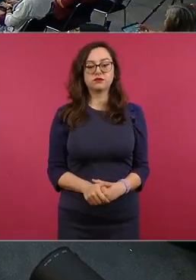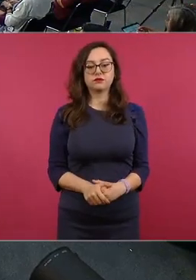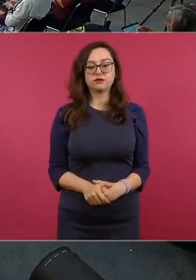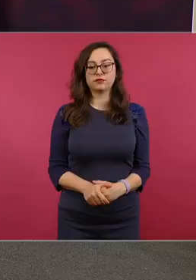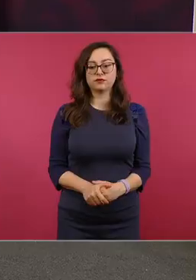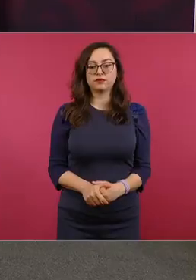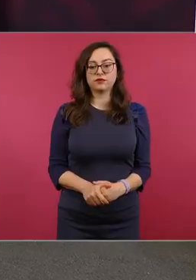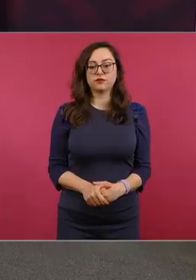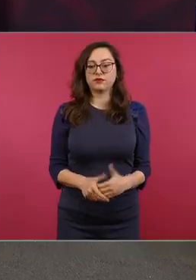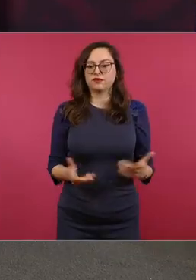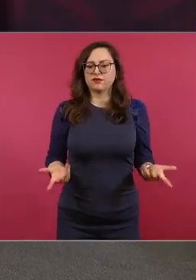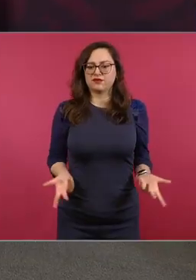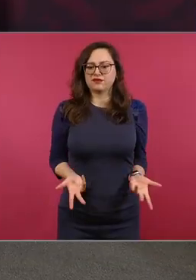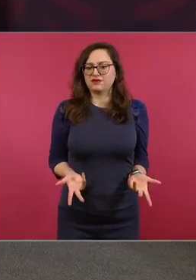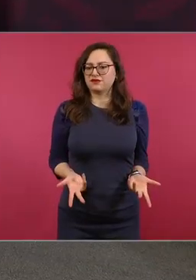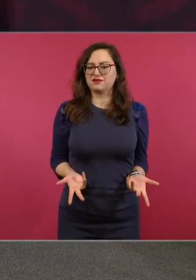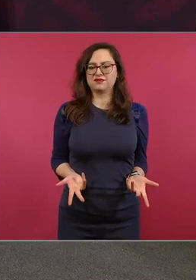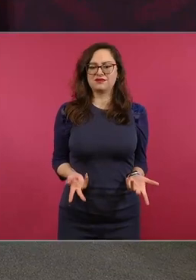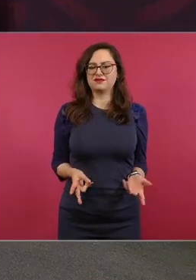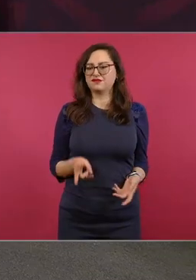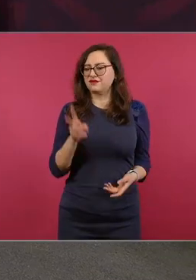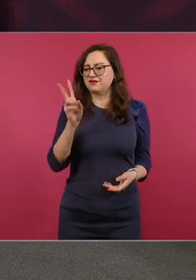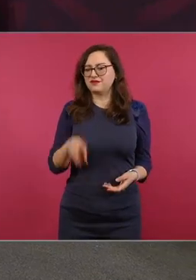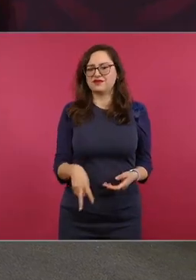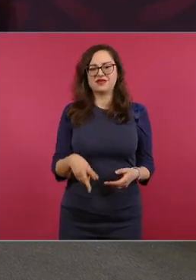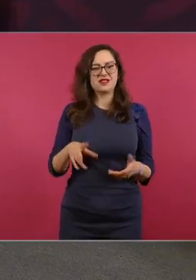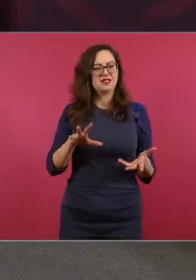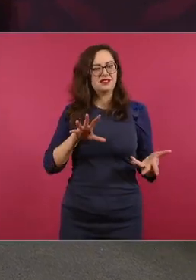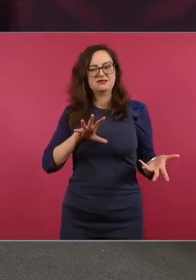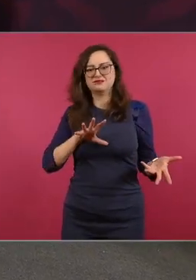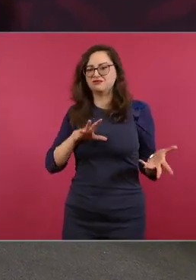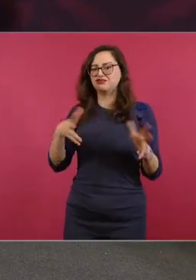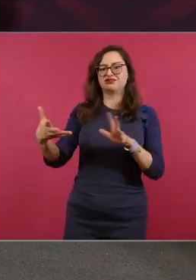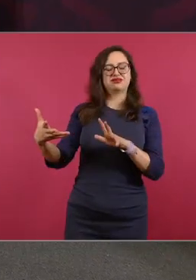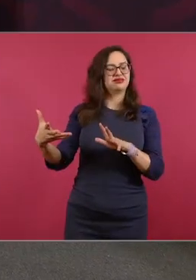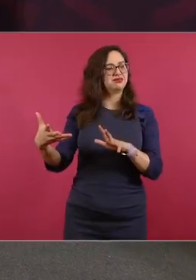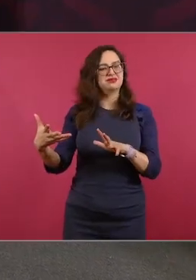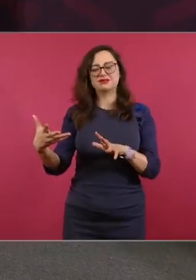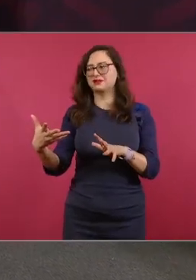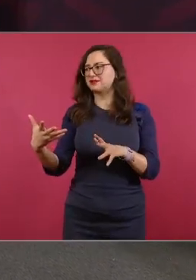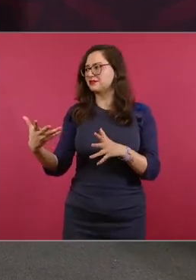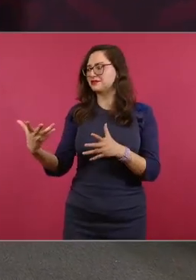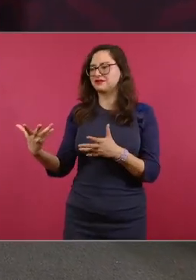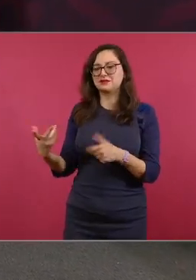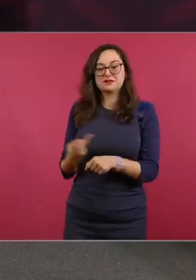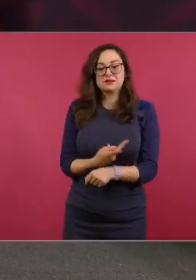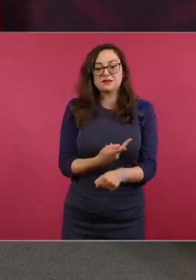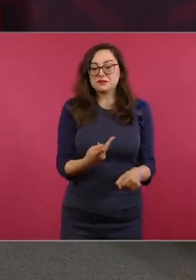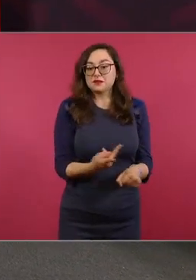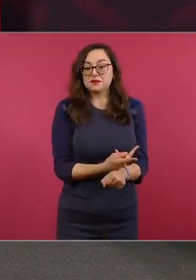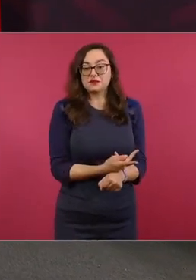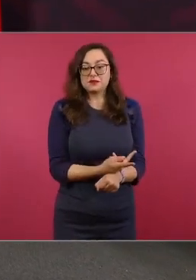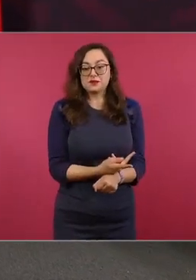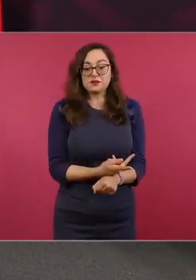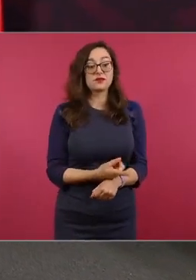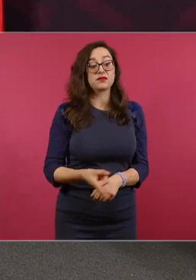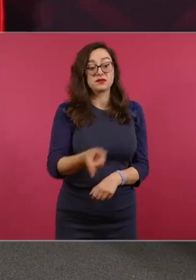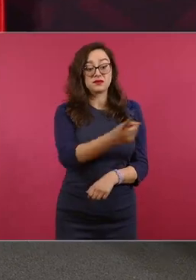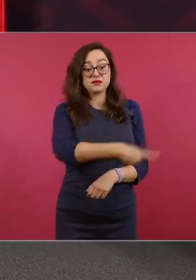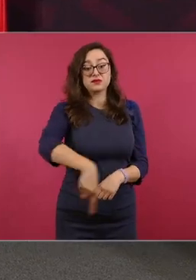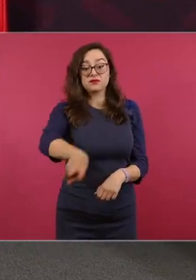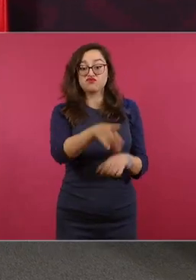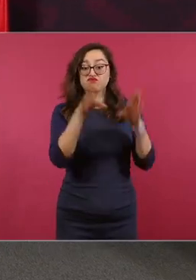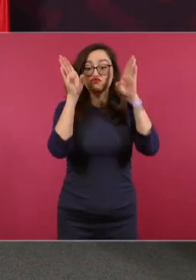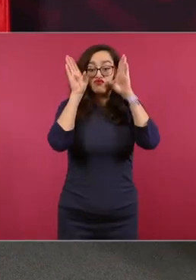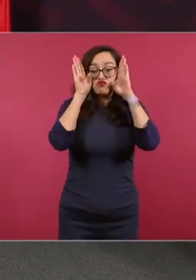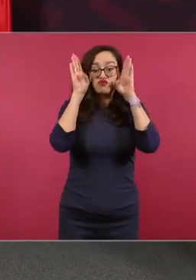es el mundo al revés. Ella sigue cobrando esa pensión. El problema que tiene el conservadurismo, uno